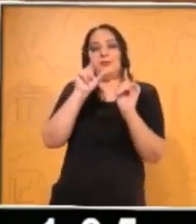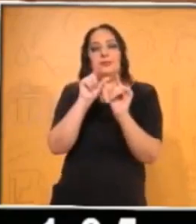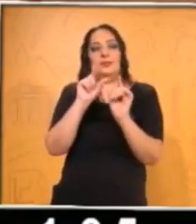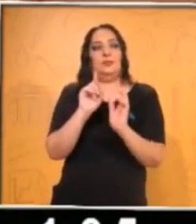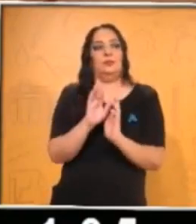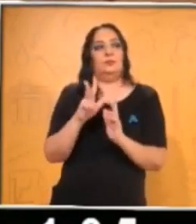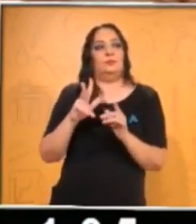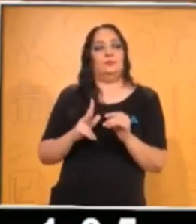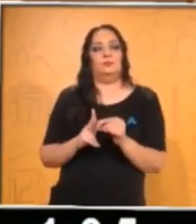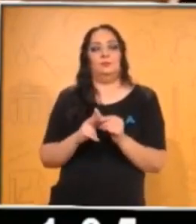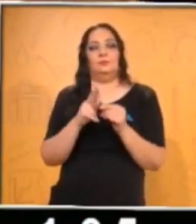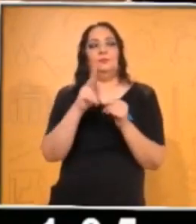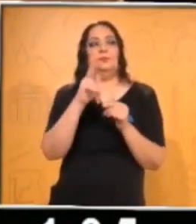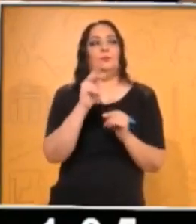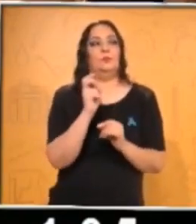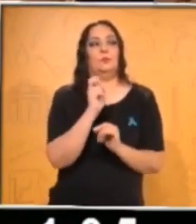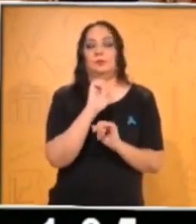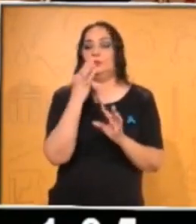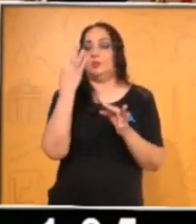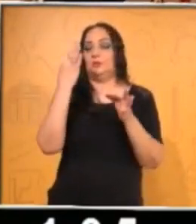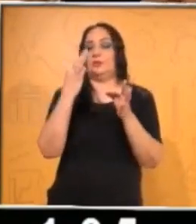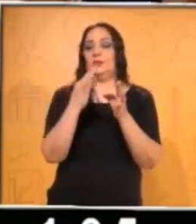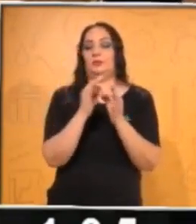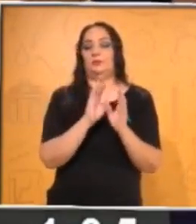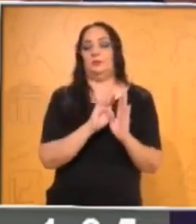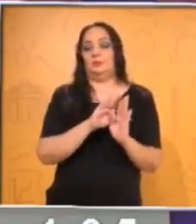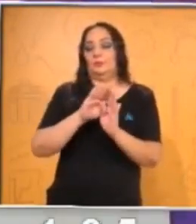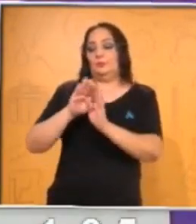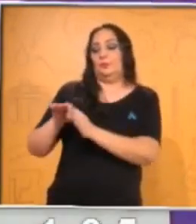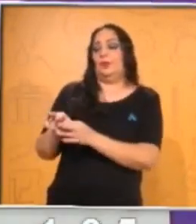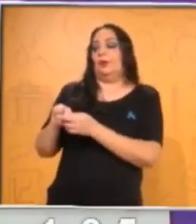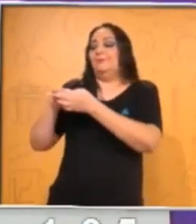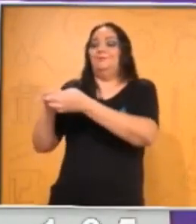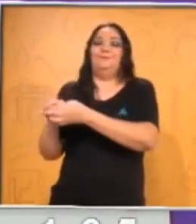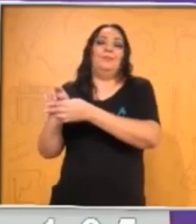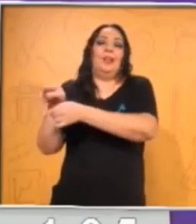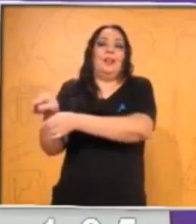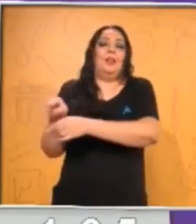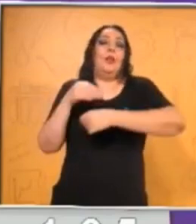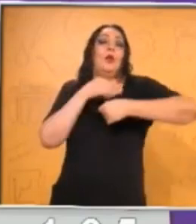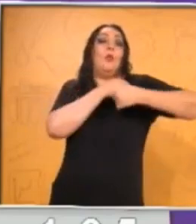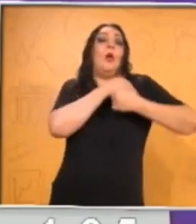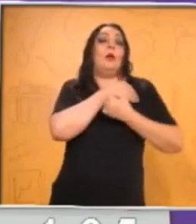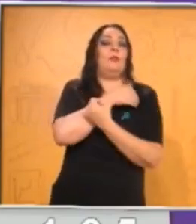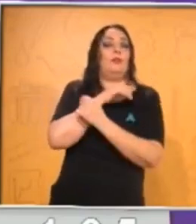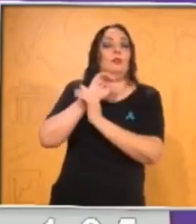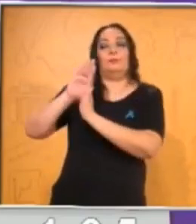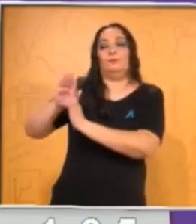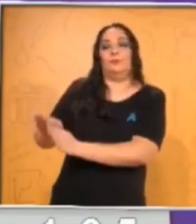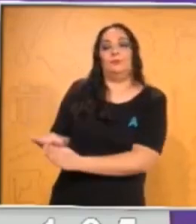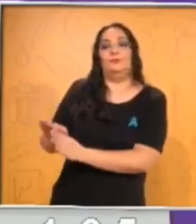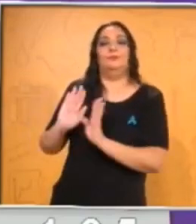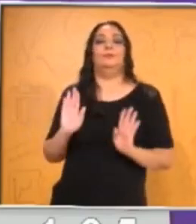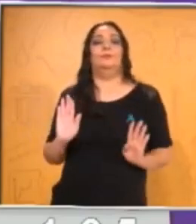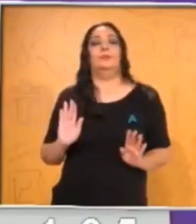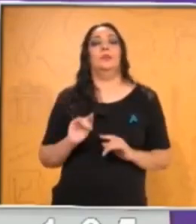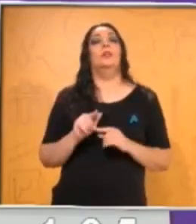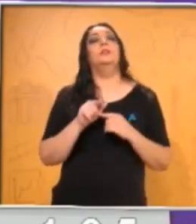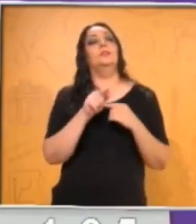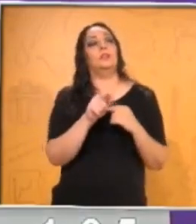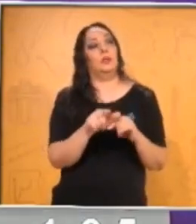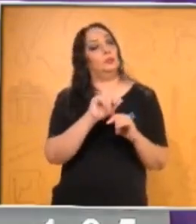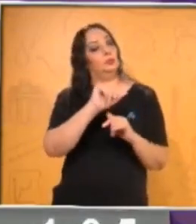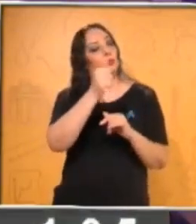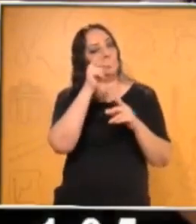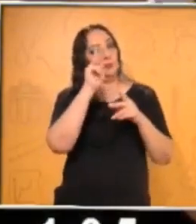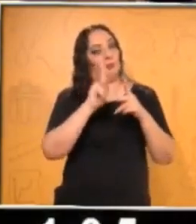Ya está. Y este triangulito ya está listo. Lo dejamos con el resto de los que ya hicimos. Y continuamos con esta